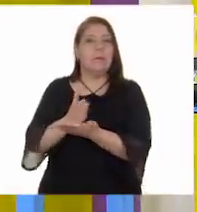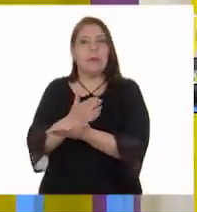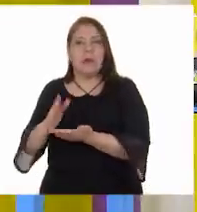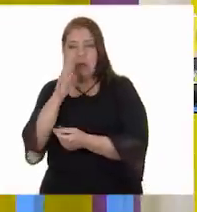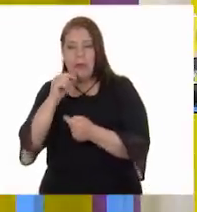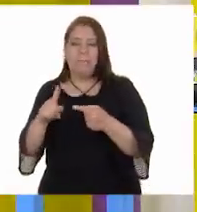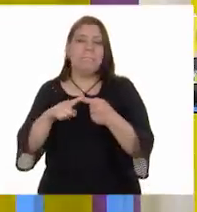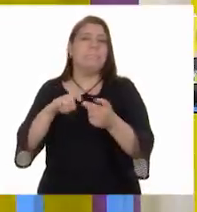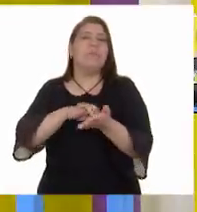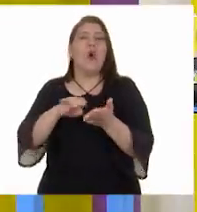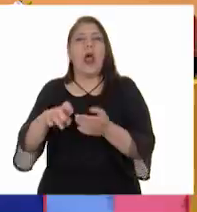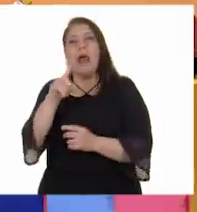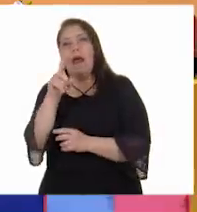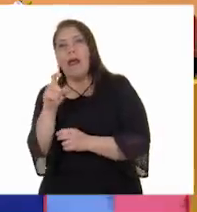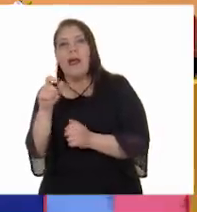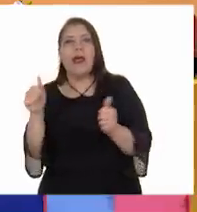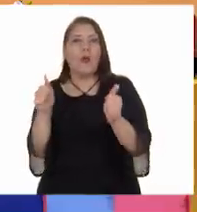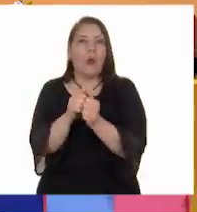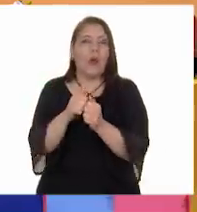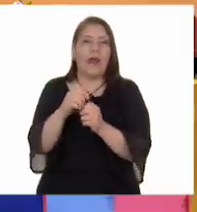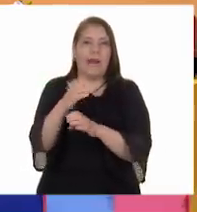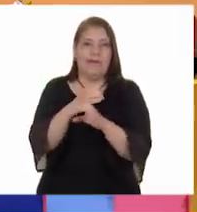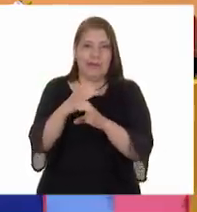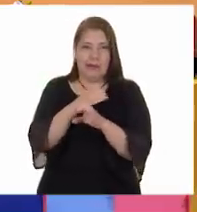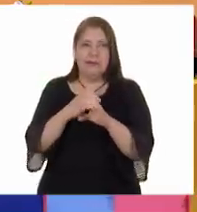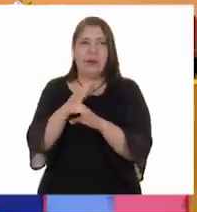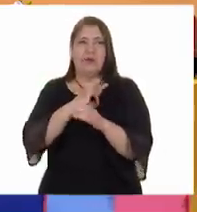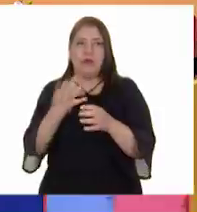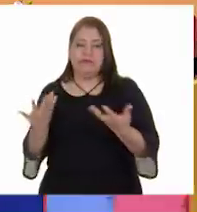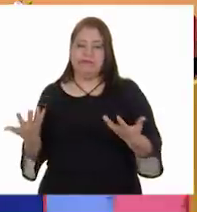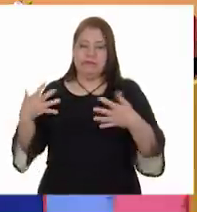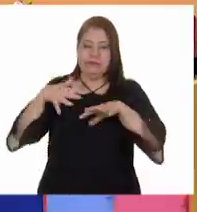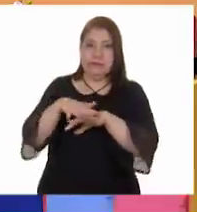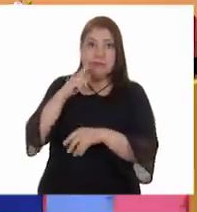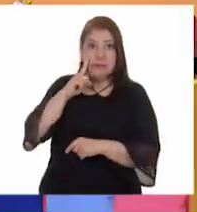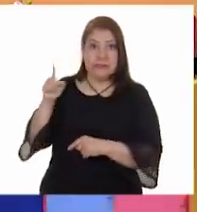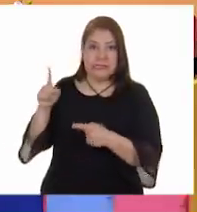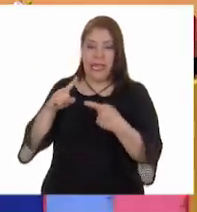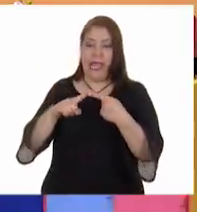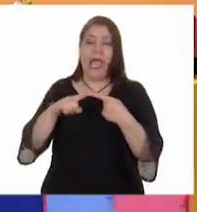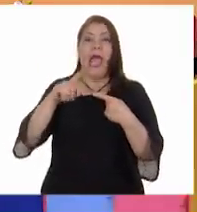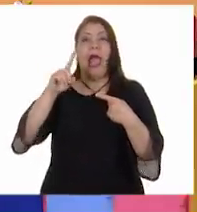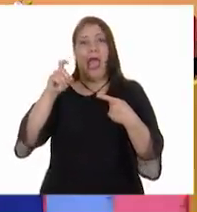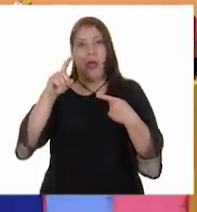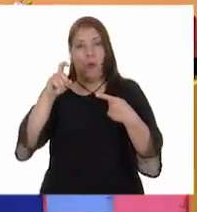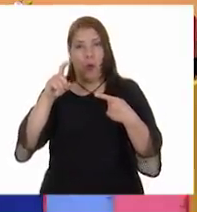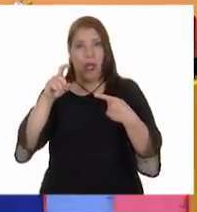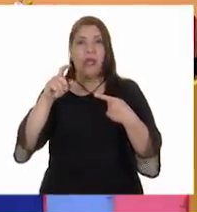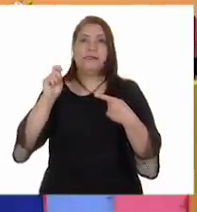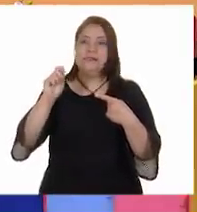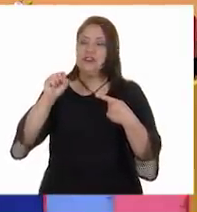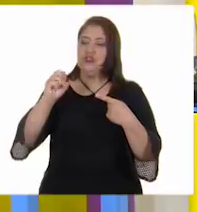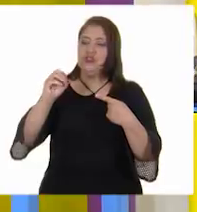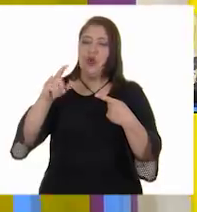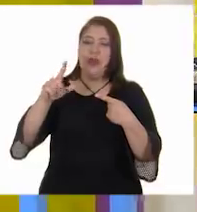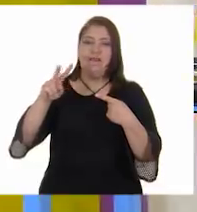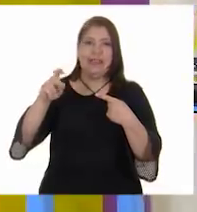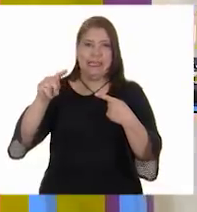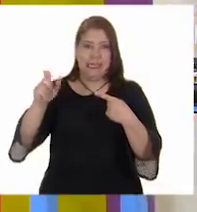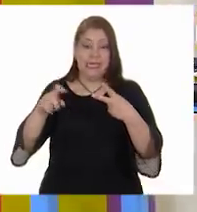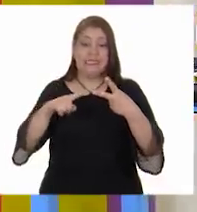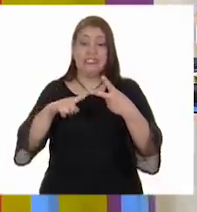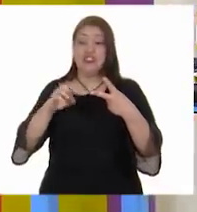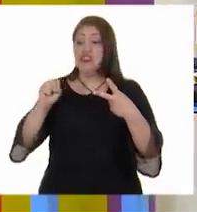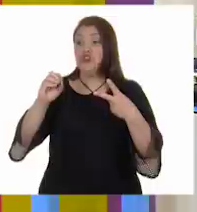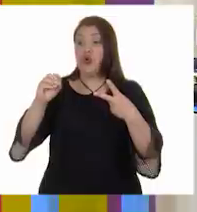café, tenemos agua y café. Y café. El agua es el solvente y el café, el soluto, porque es el